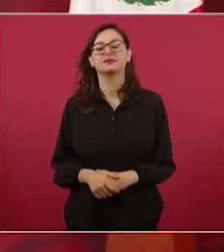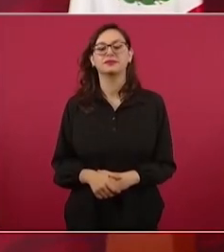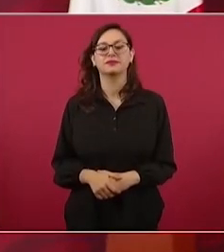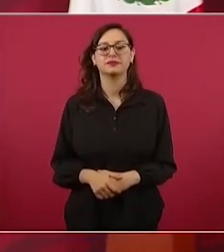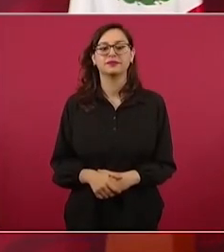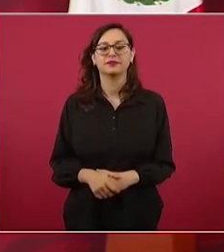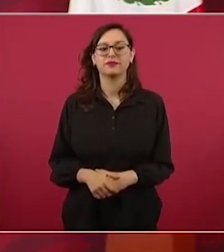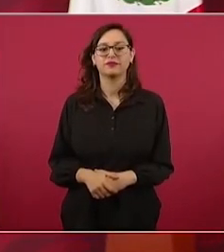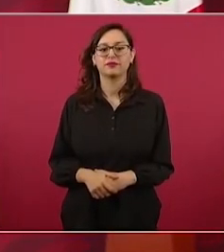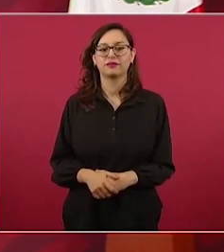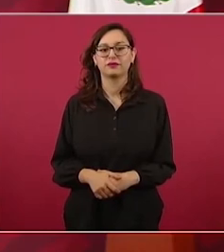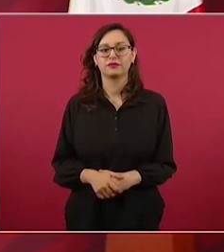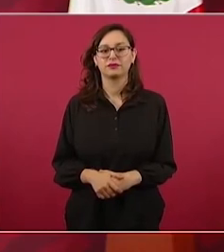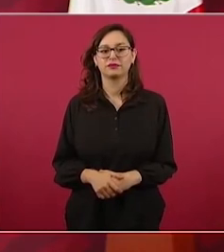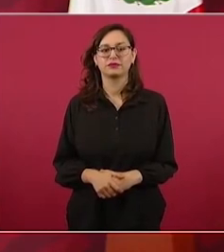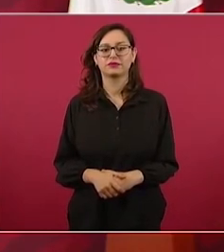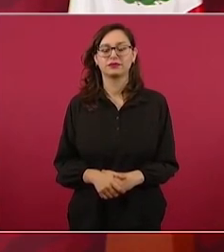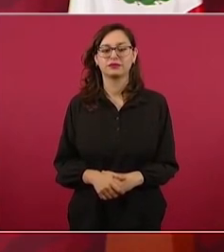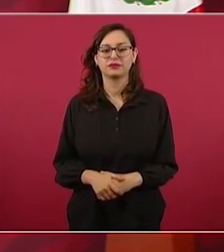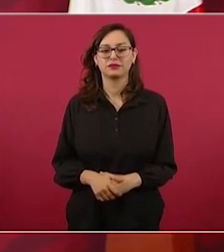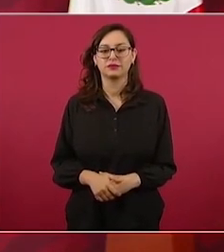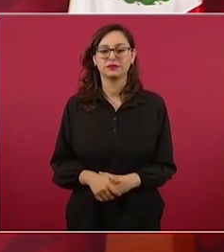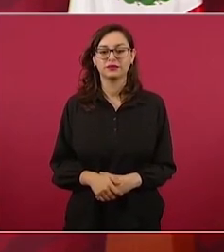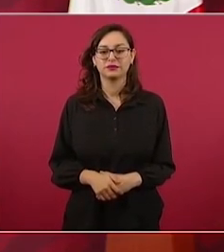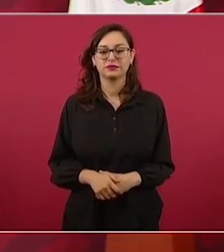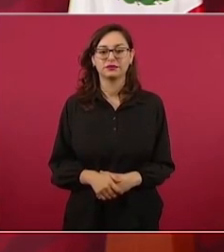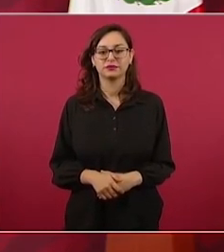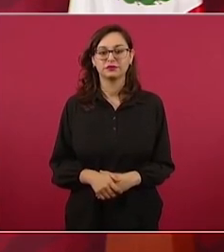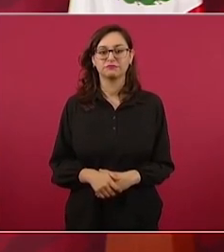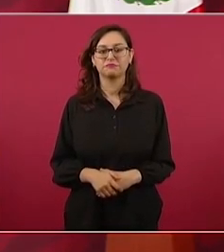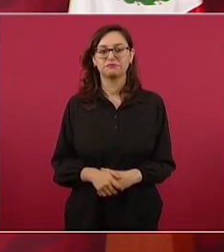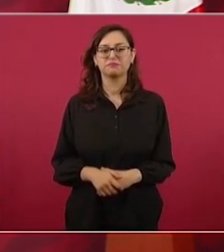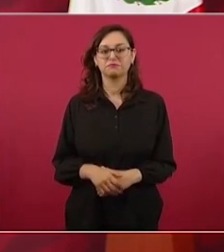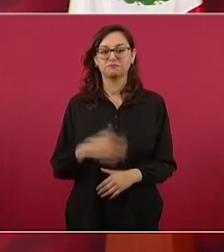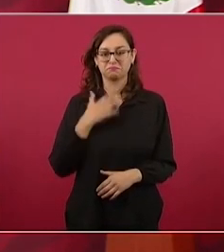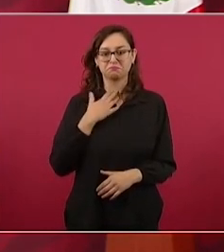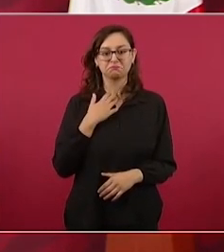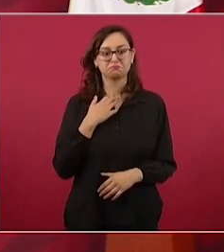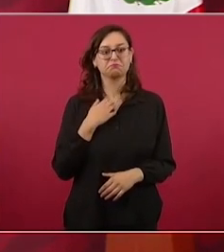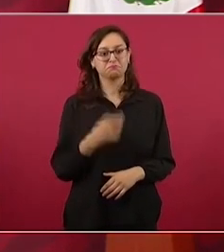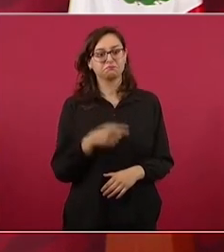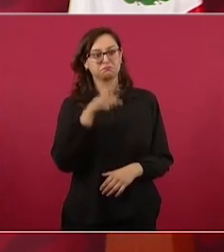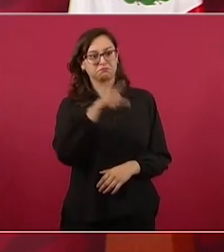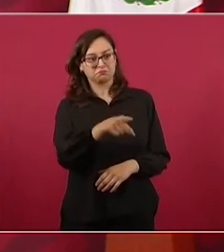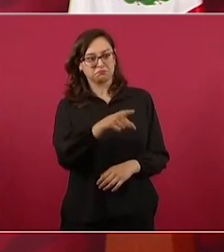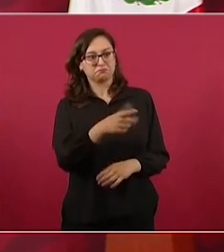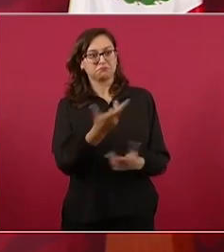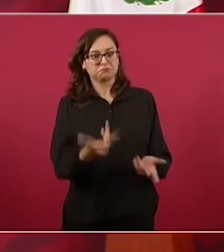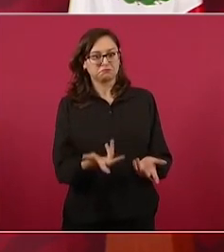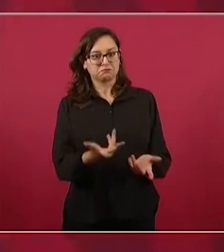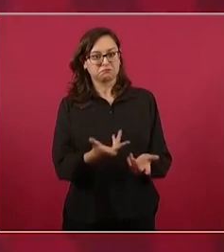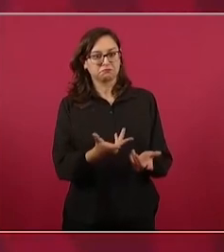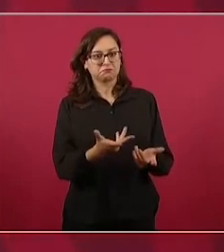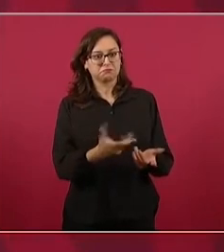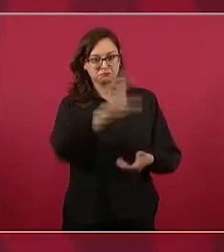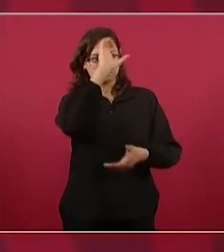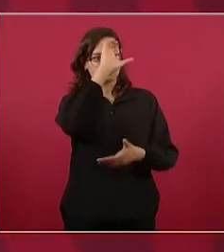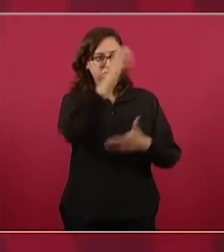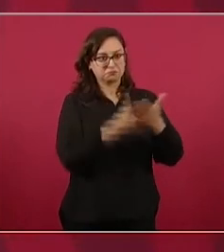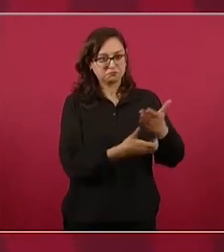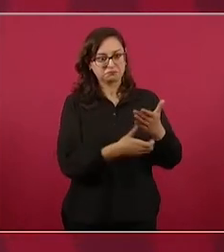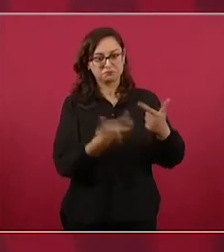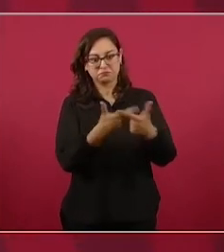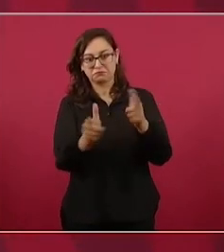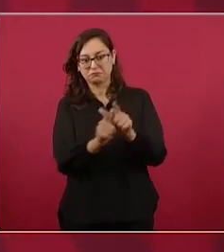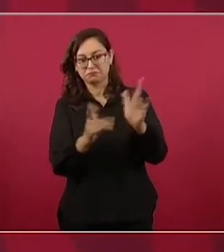Yo celebro este documento porque en mis